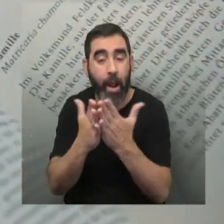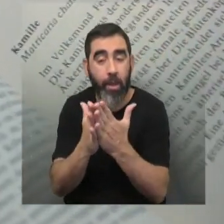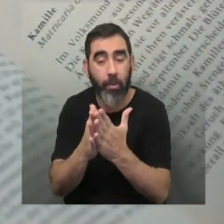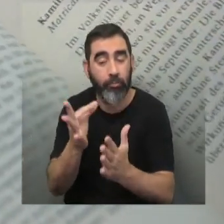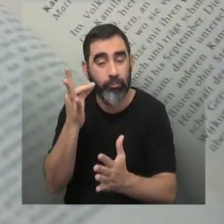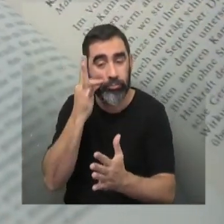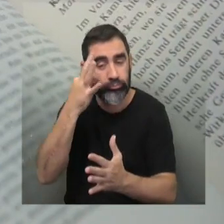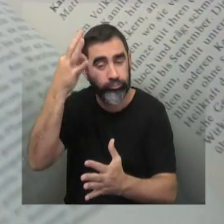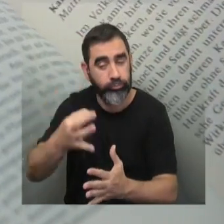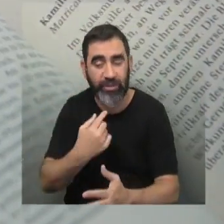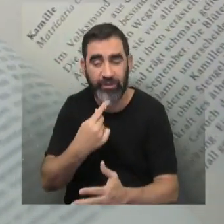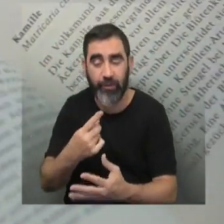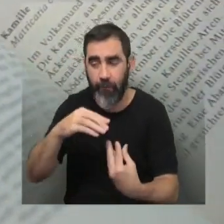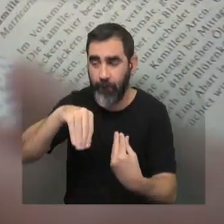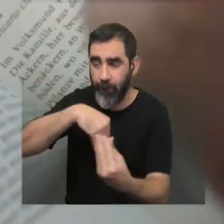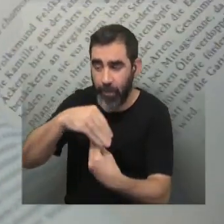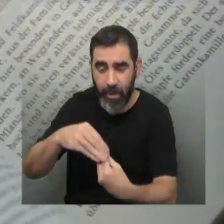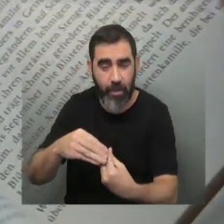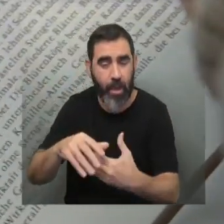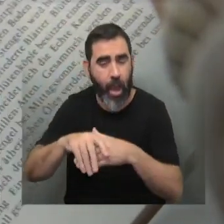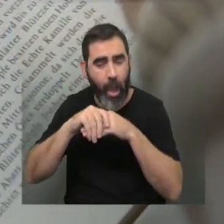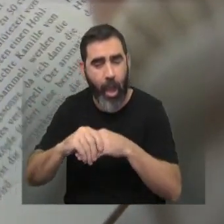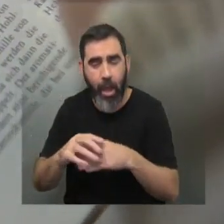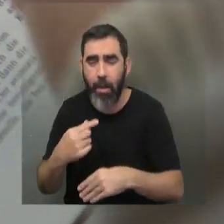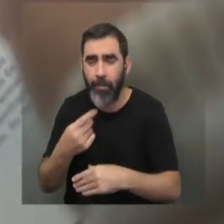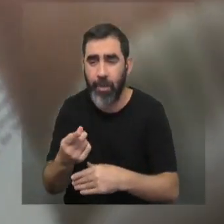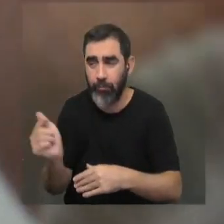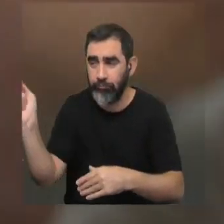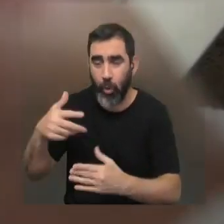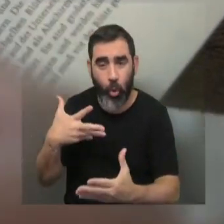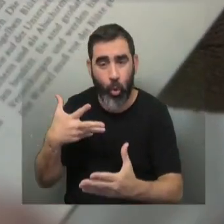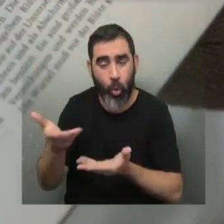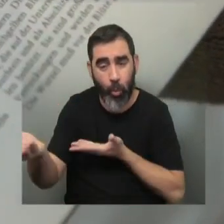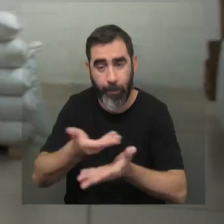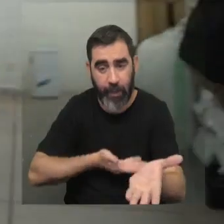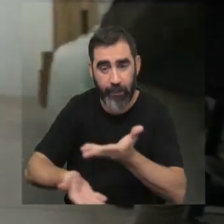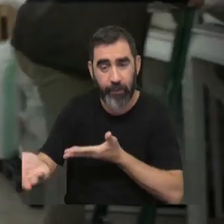a todos los allegados, familiares y amigos que venían a compartir.